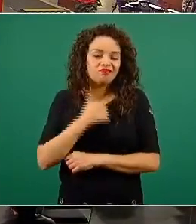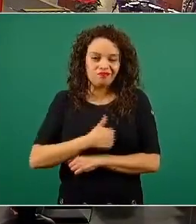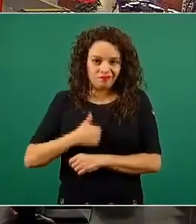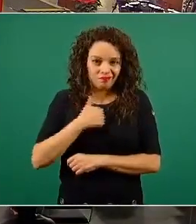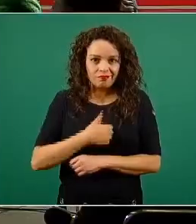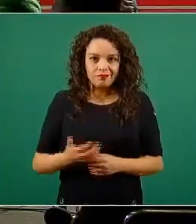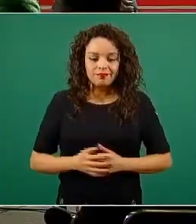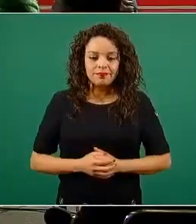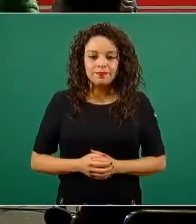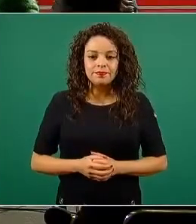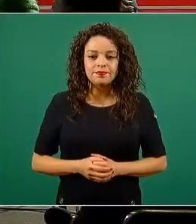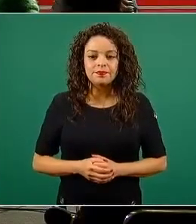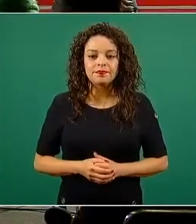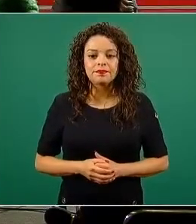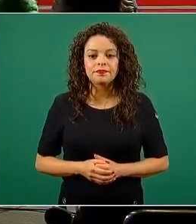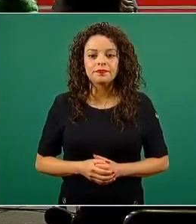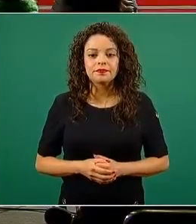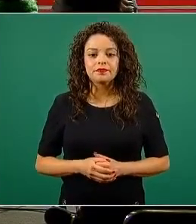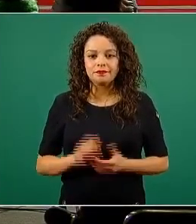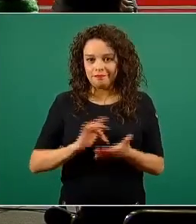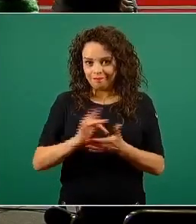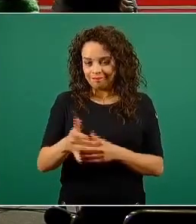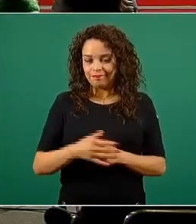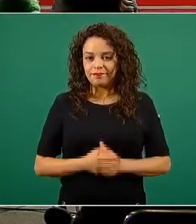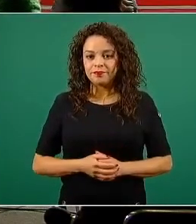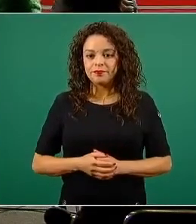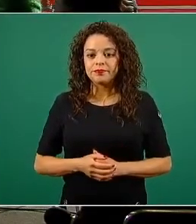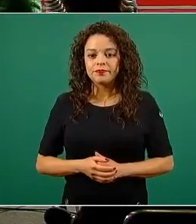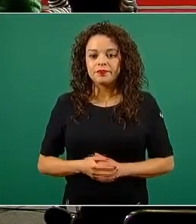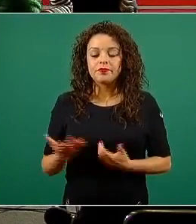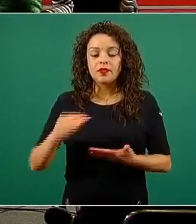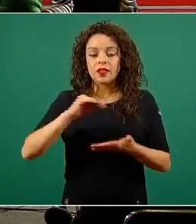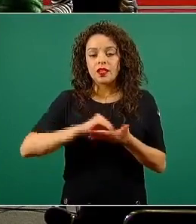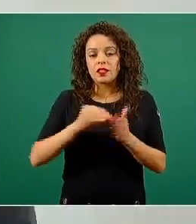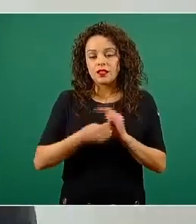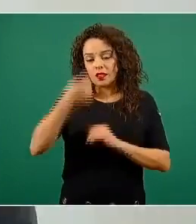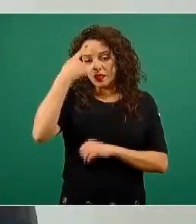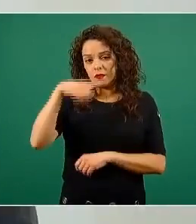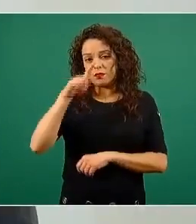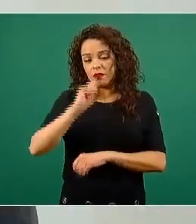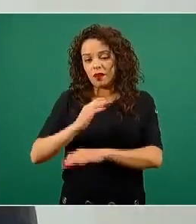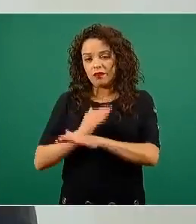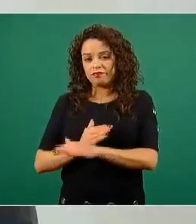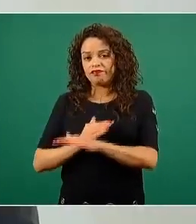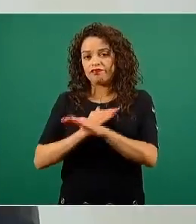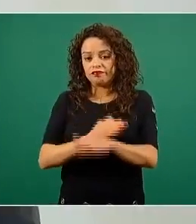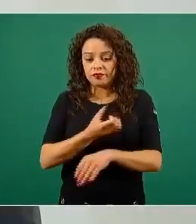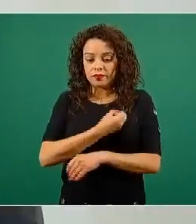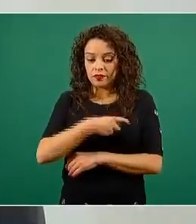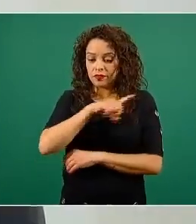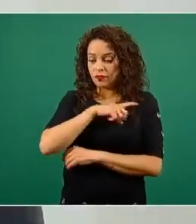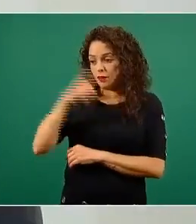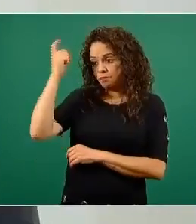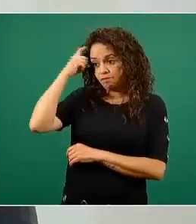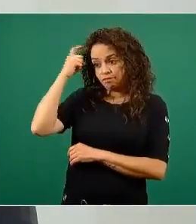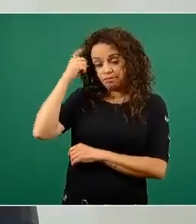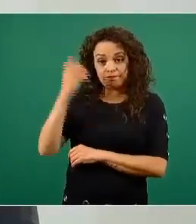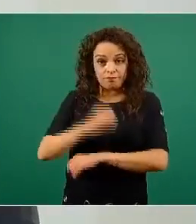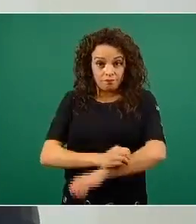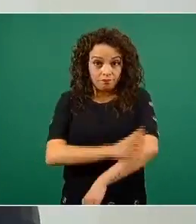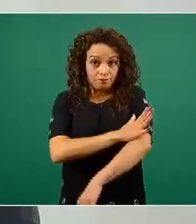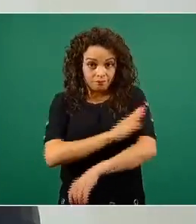Bueno, precisamente las estrategias para la contención y la salud emocional de los profesionales de la salud